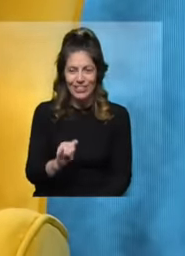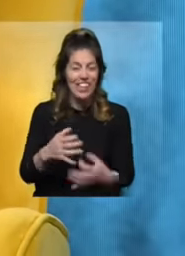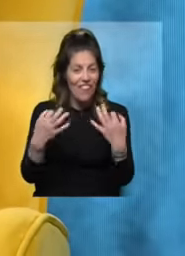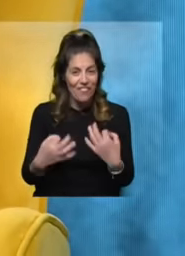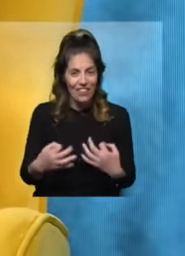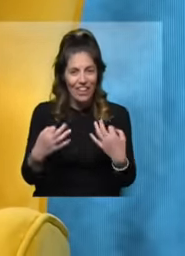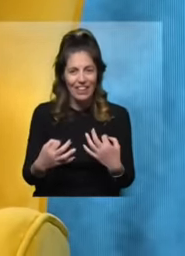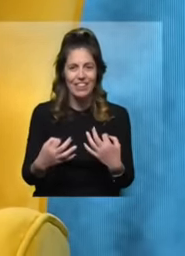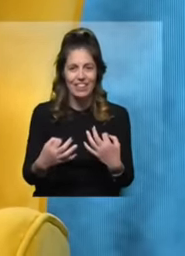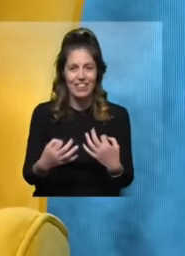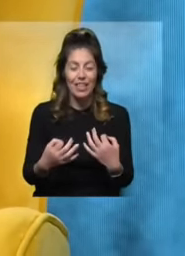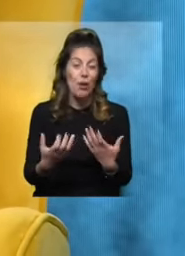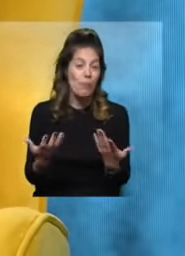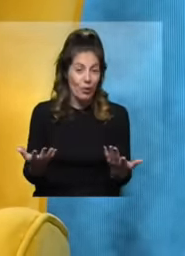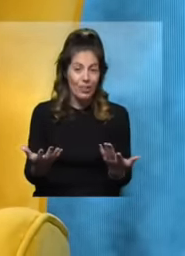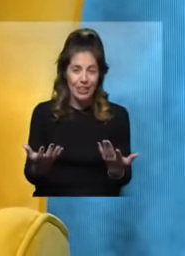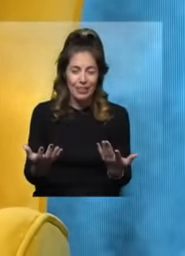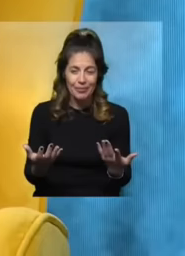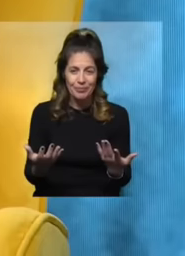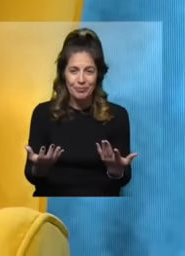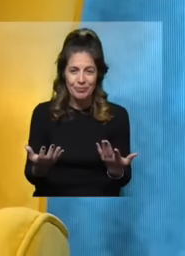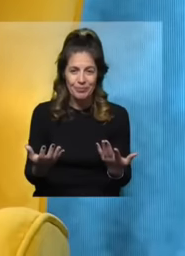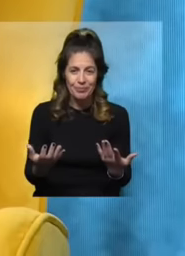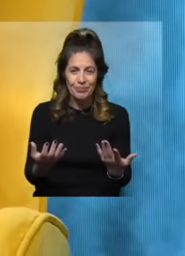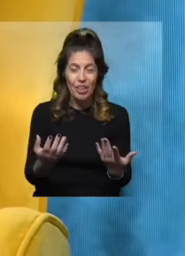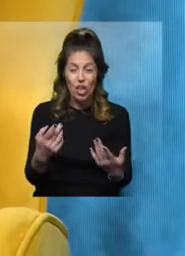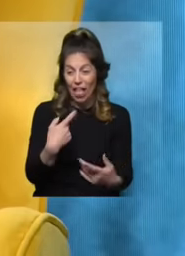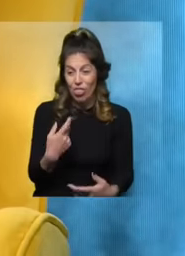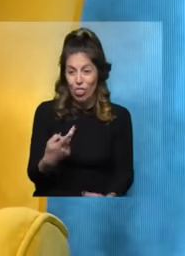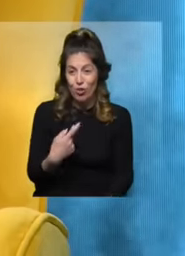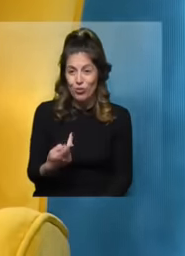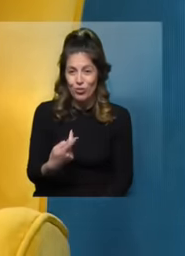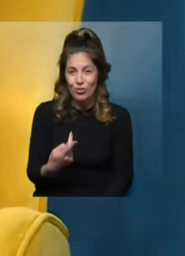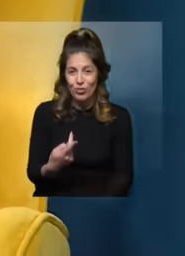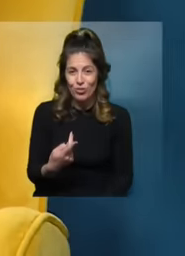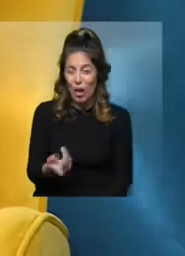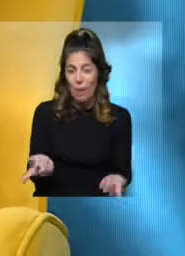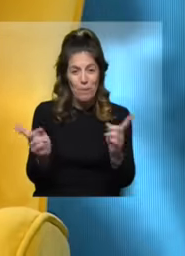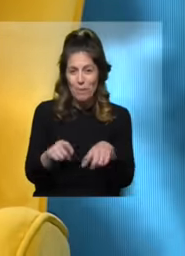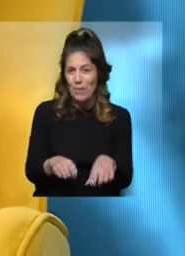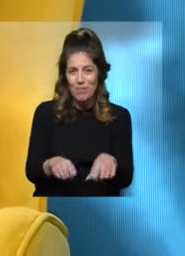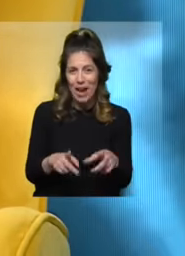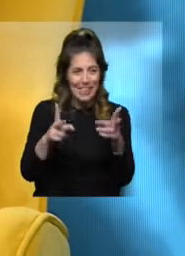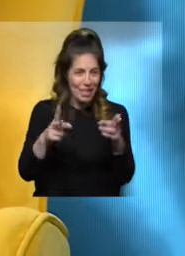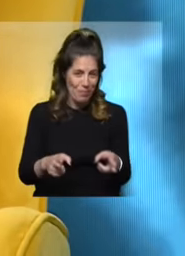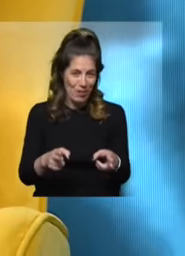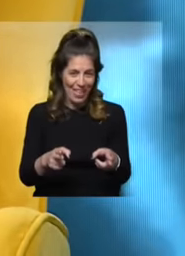bien, porque quieras o no, Diane y yo estamos en la misma temporada,